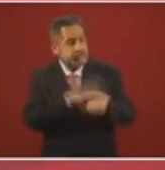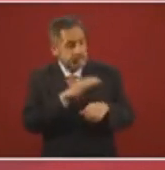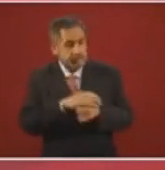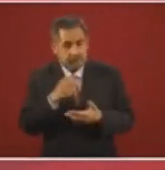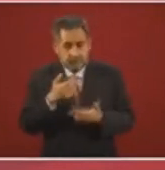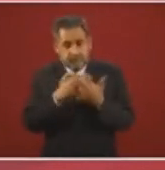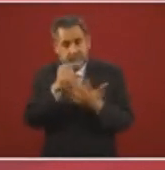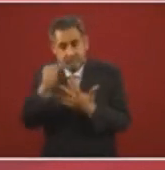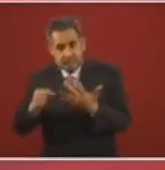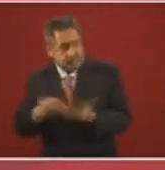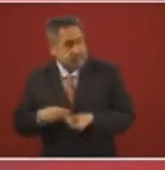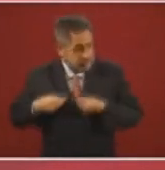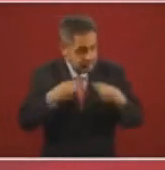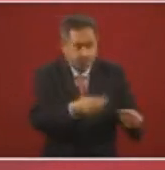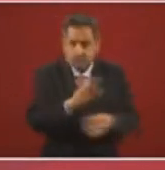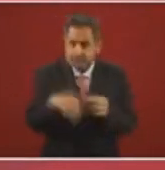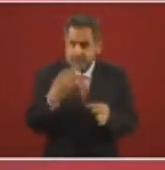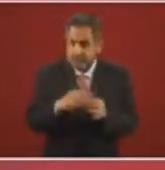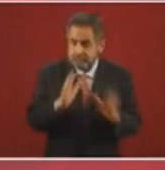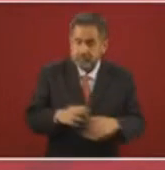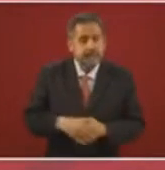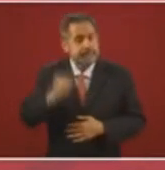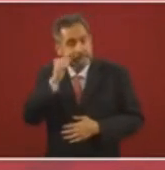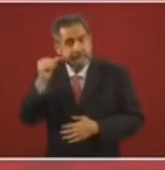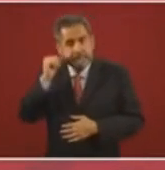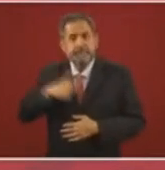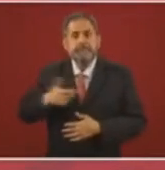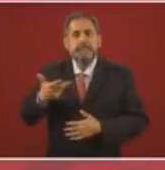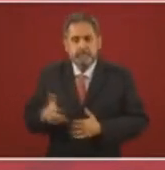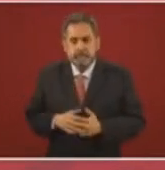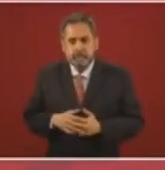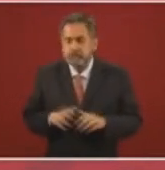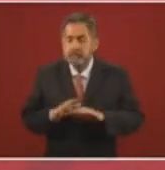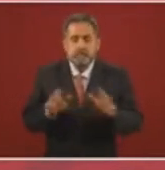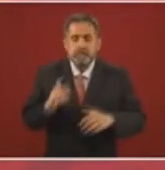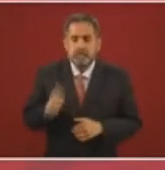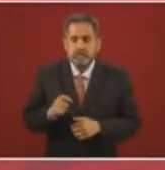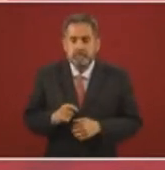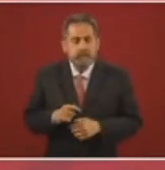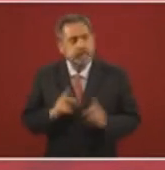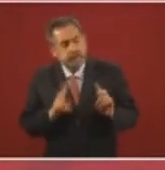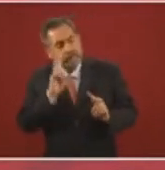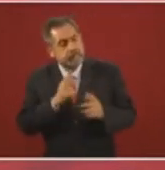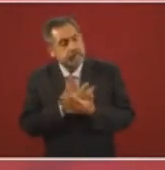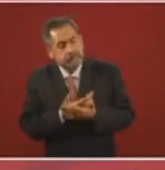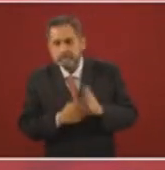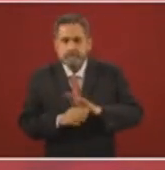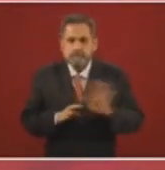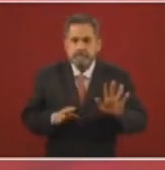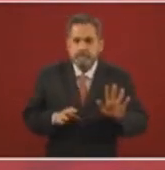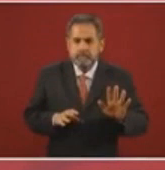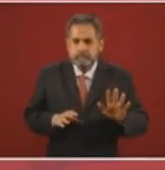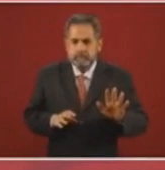este y este y este medicamento entonces ayer lo que hicimos fue no nos confiamos literalmente en